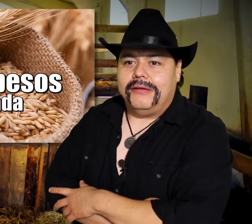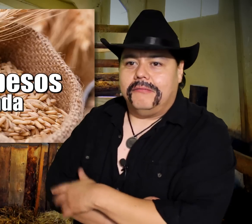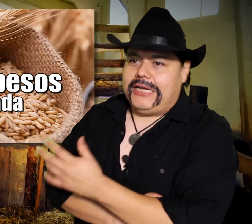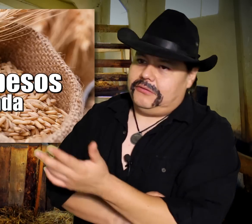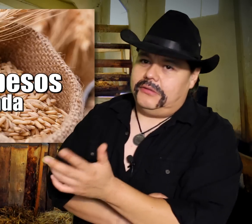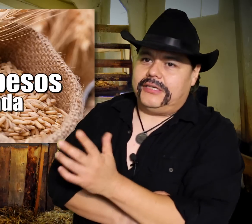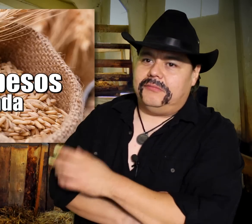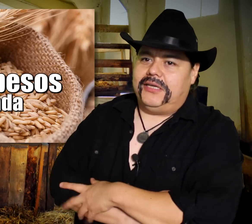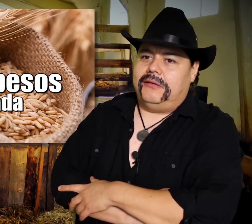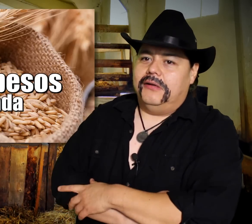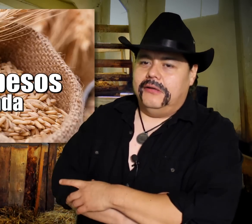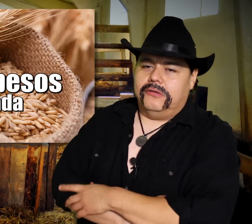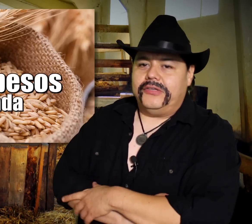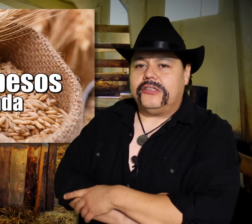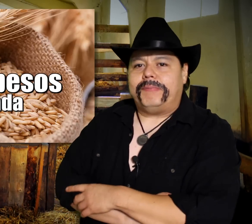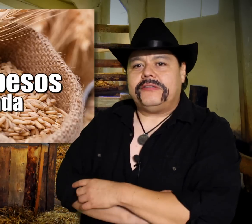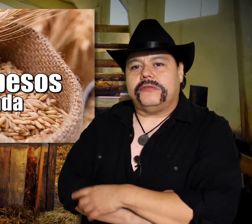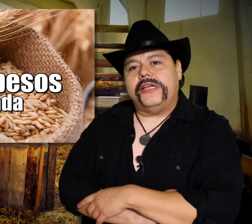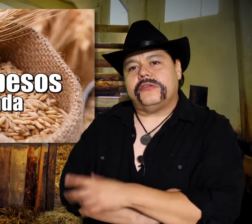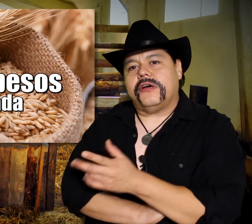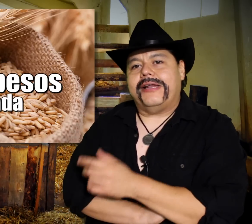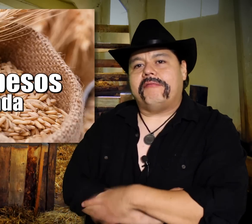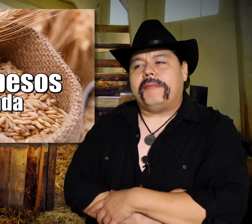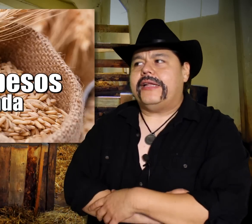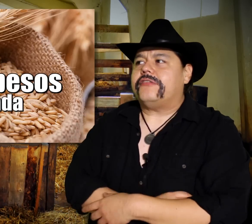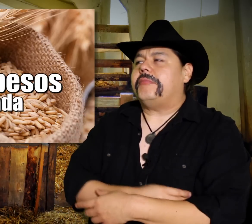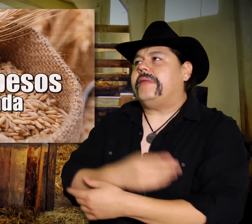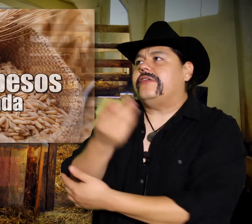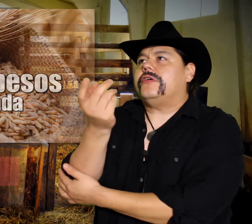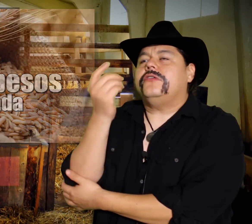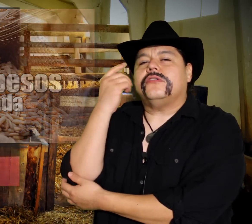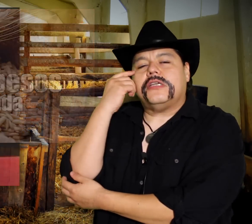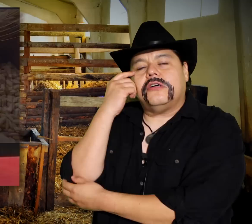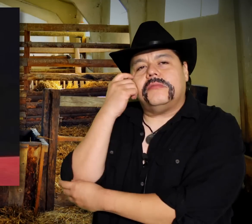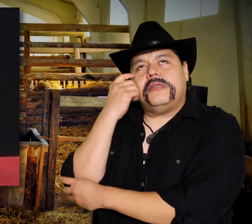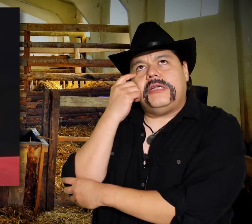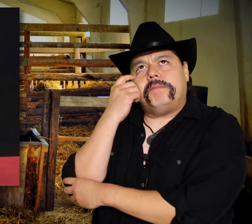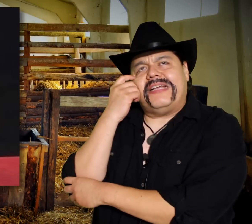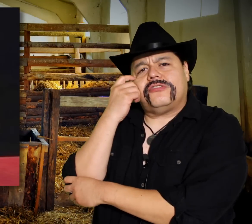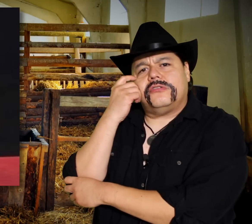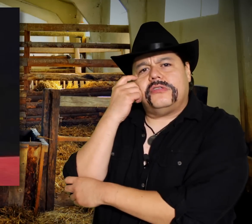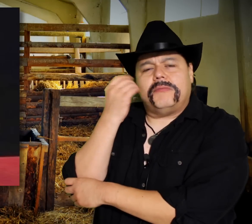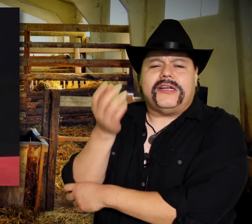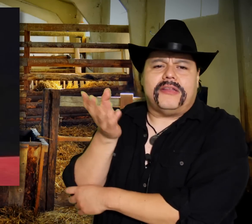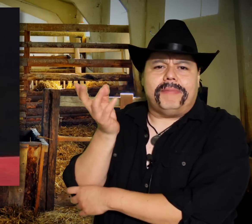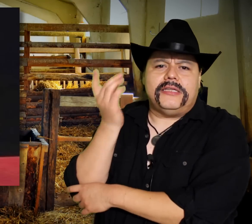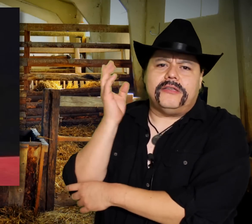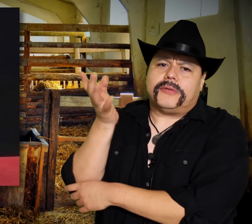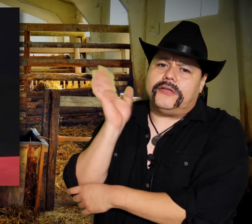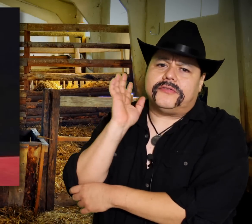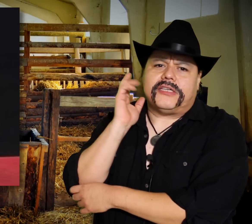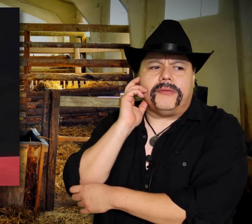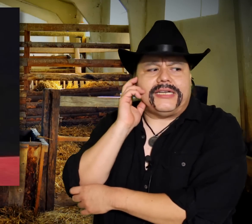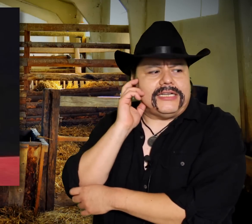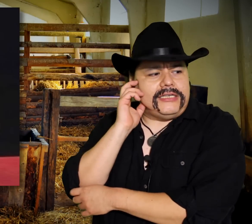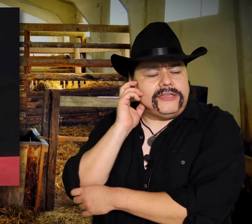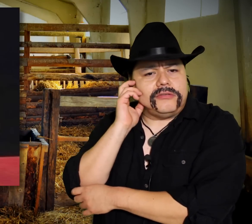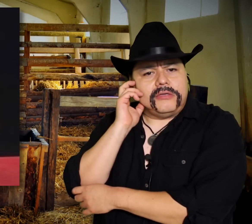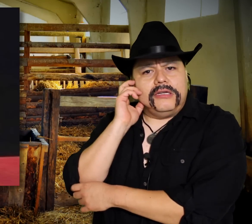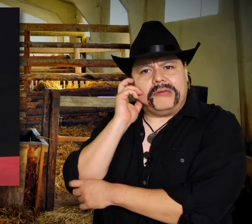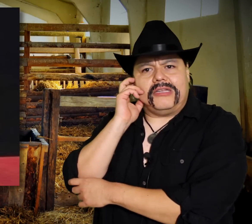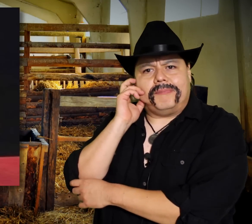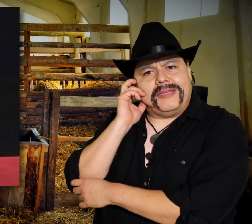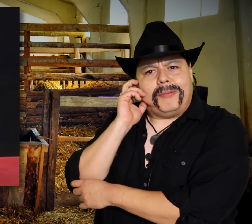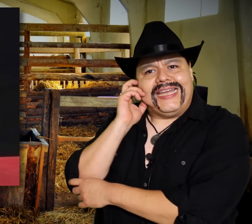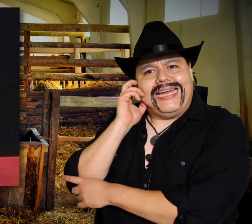mamada. Bueno, son 3,200 pesos y eso no cobran las mamadas. Las mamadas, según yo, están como en 1,000 pesos, ¿no? Bueno, dependiendo, porque otros te cobran en